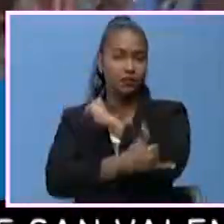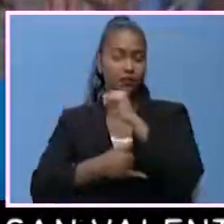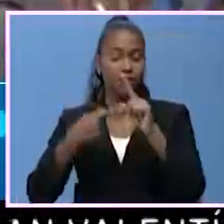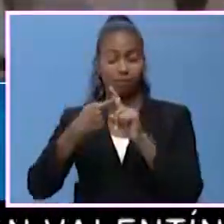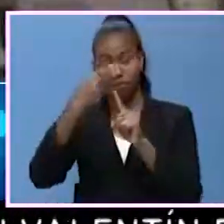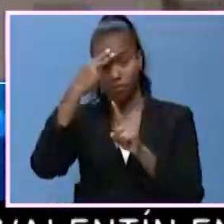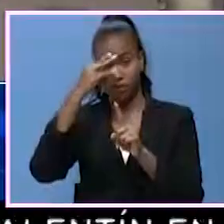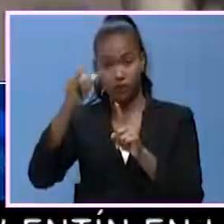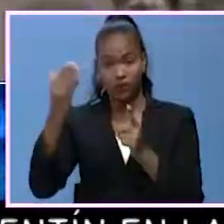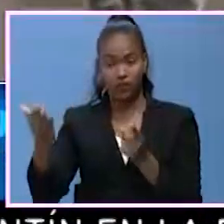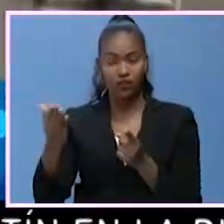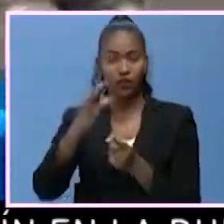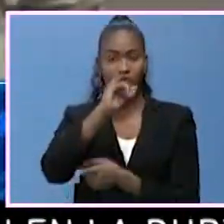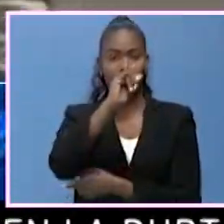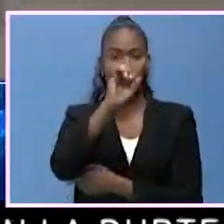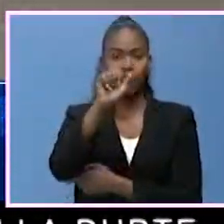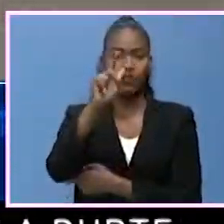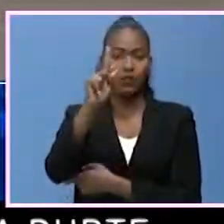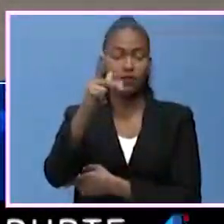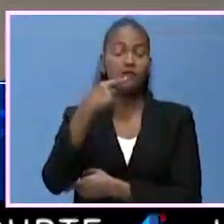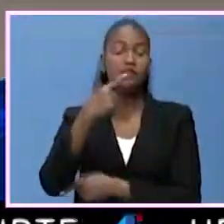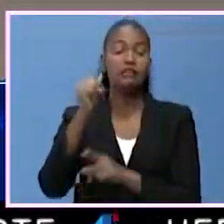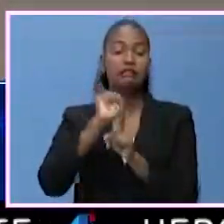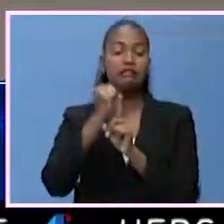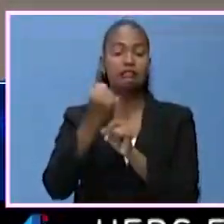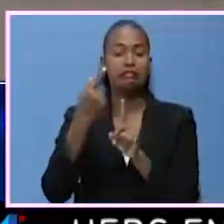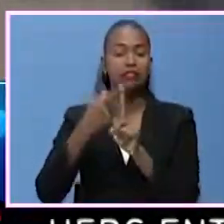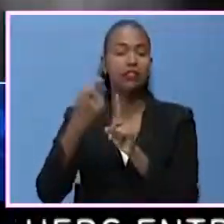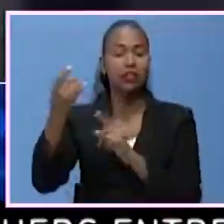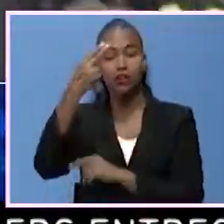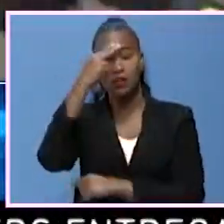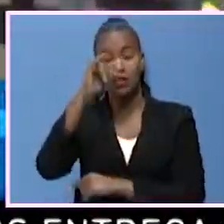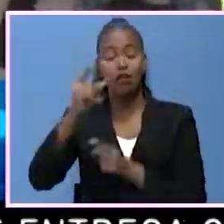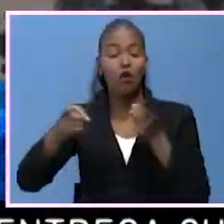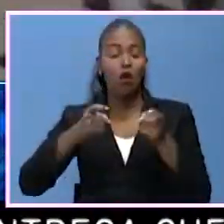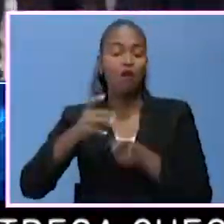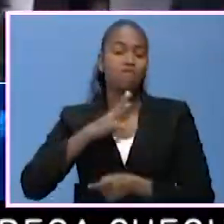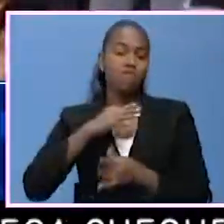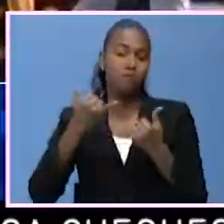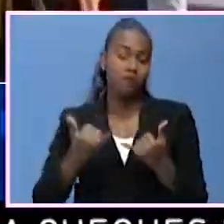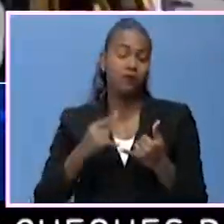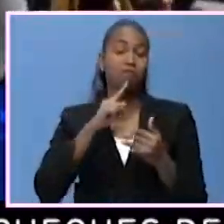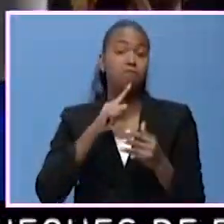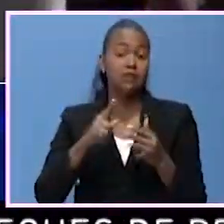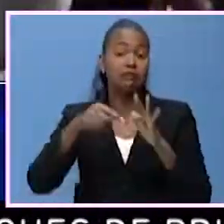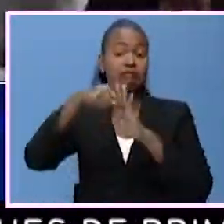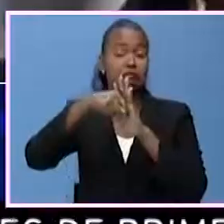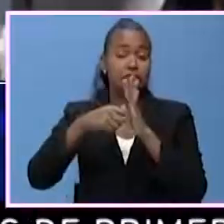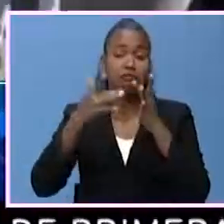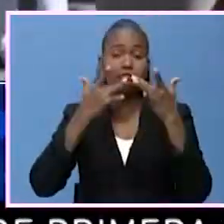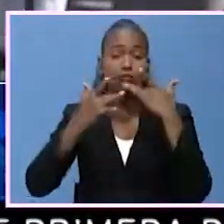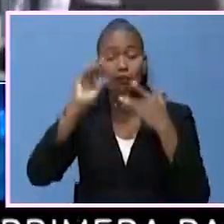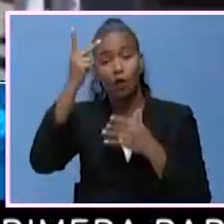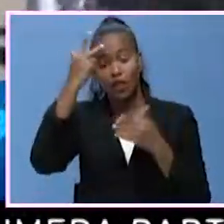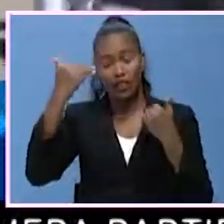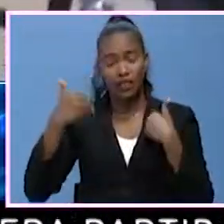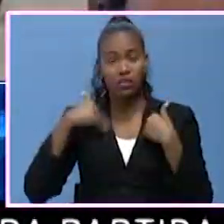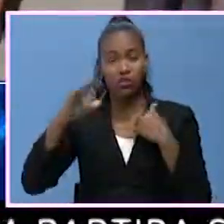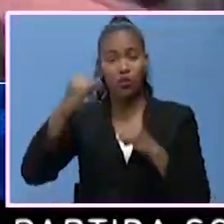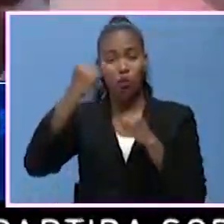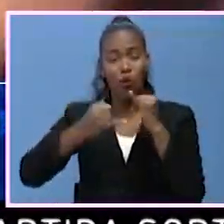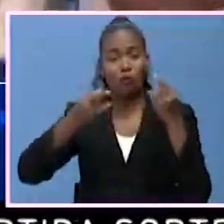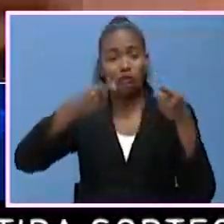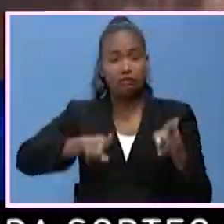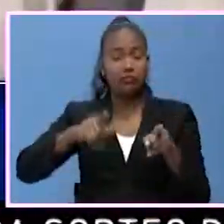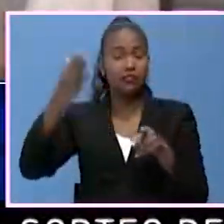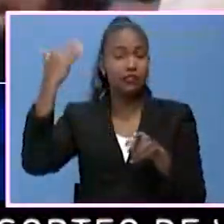Haití, Claude Joseph, afirmó que la situación en el país está bajo control, a pesar de la profunda crisis política, cuyo último